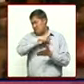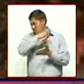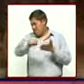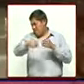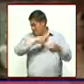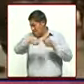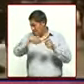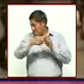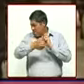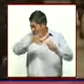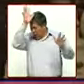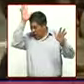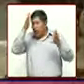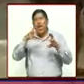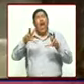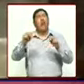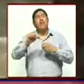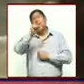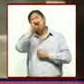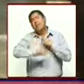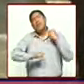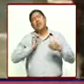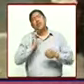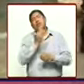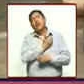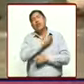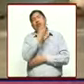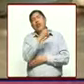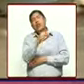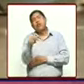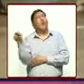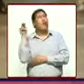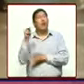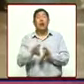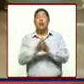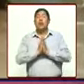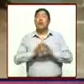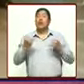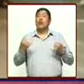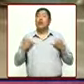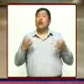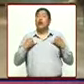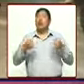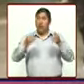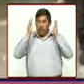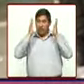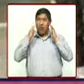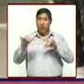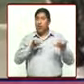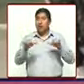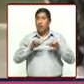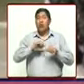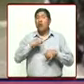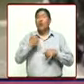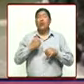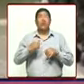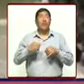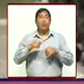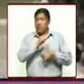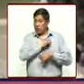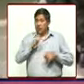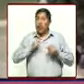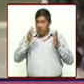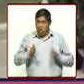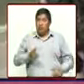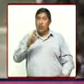que dejemos de hacer tanto daño a nuestra naturaleza. Es el pedido de los jóvenes, decíamos, escuchábamos también a uno de los asambleístas, Miguel Roca,